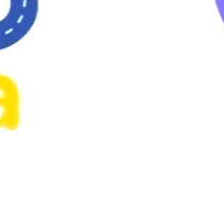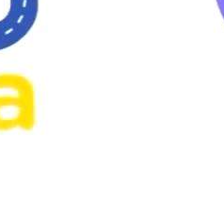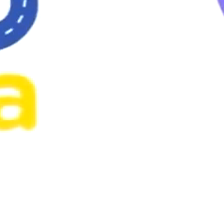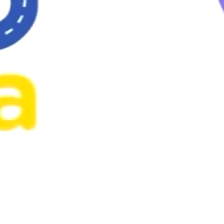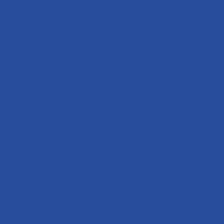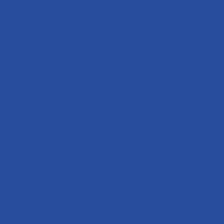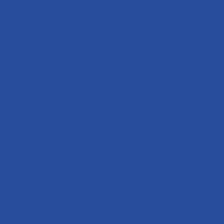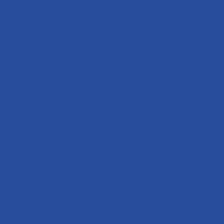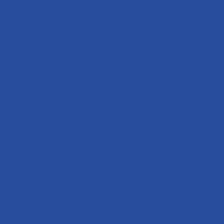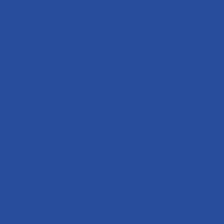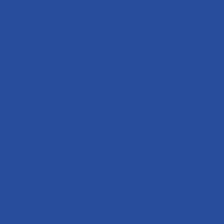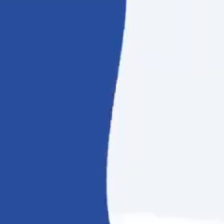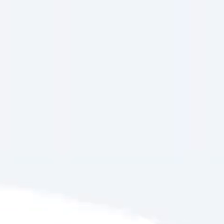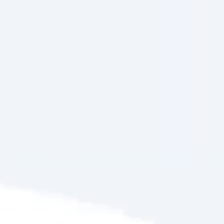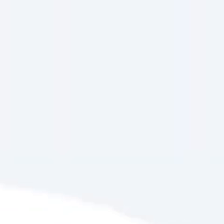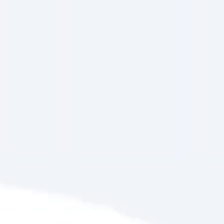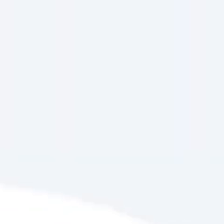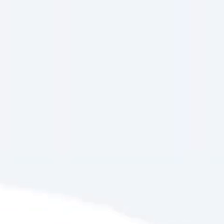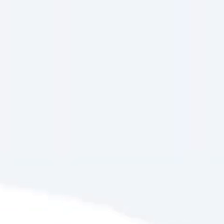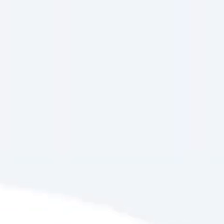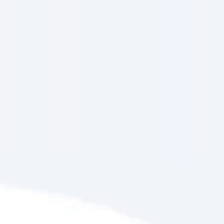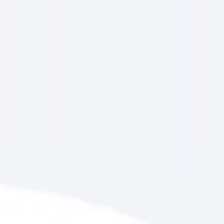en Casa.